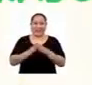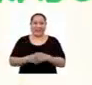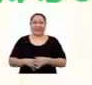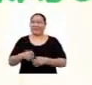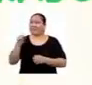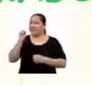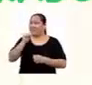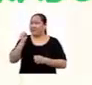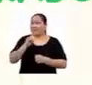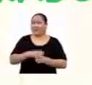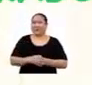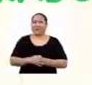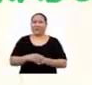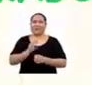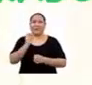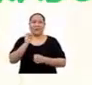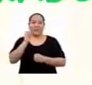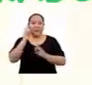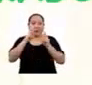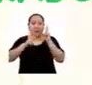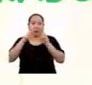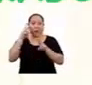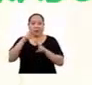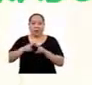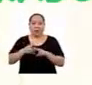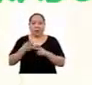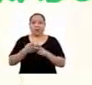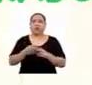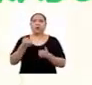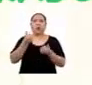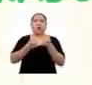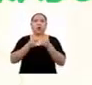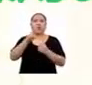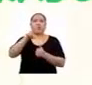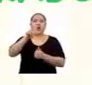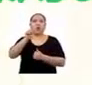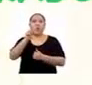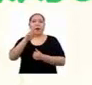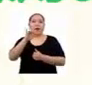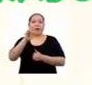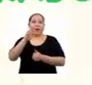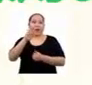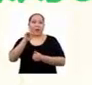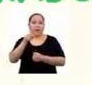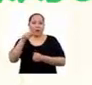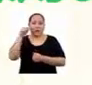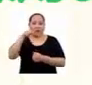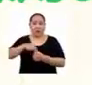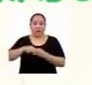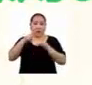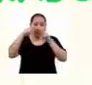supuesto, ya podemos definir las variables para nuestro tema de estudio.